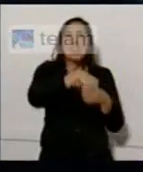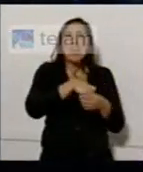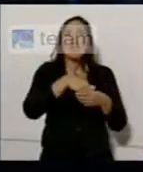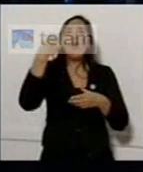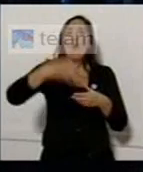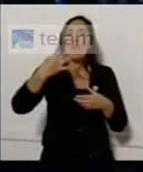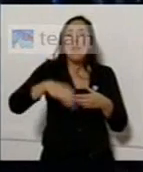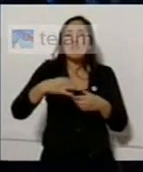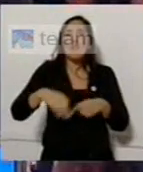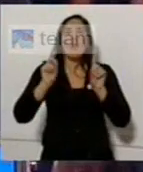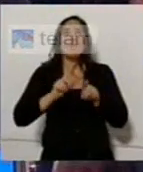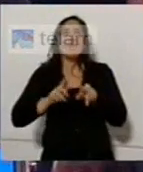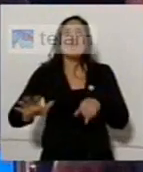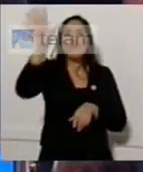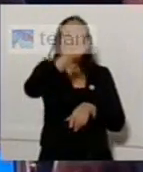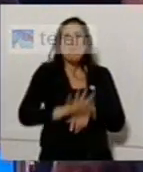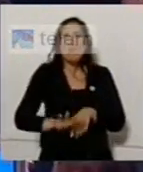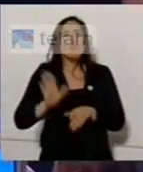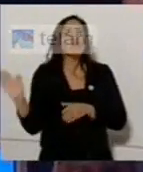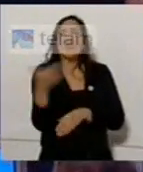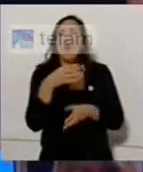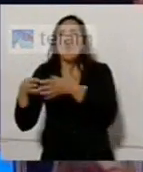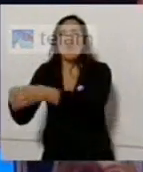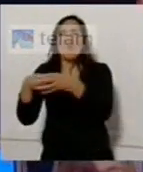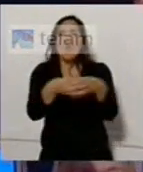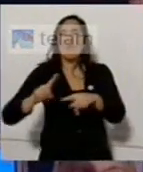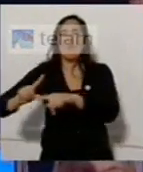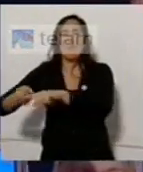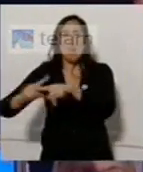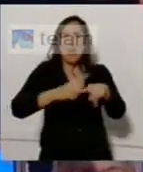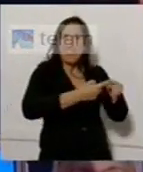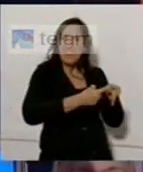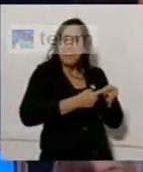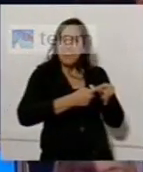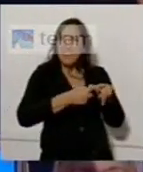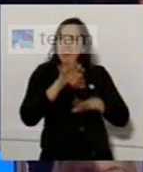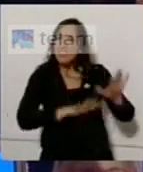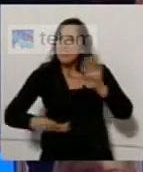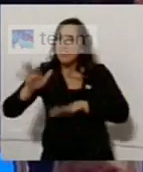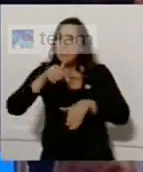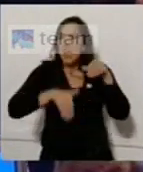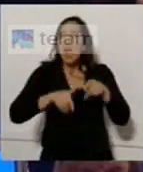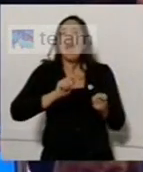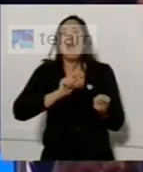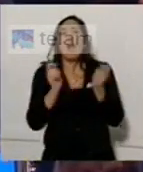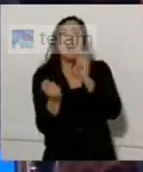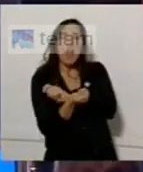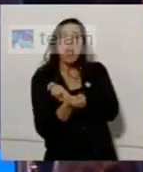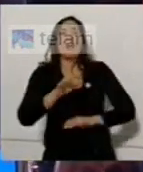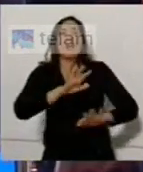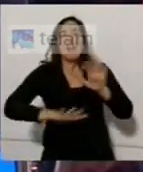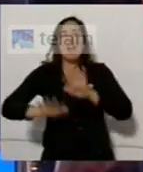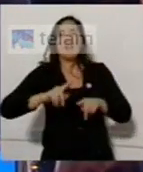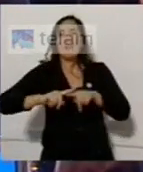y vinculantes para todos los partidos políticos, iniciando el proceso de reforma política